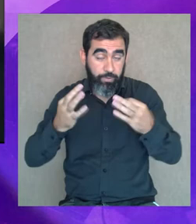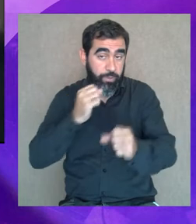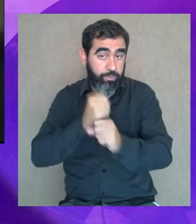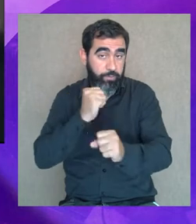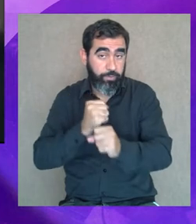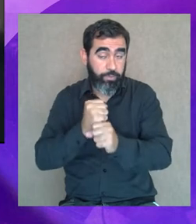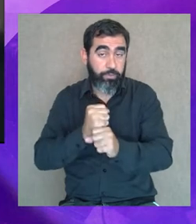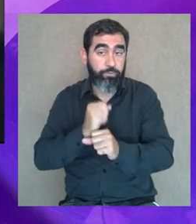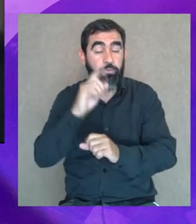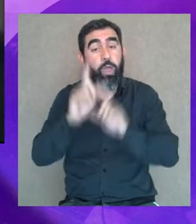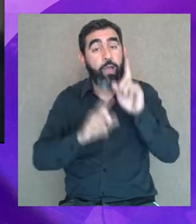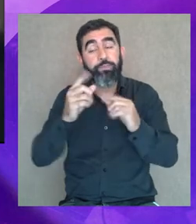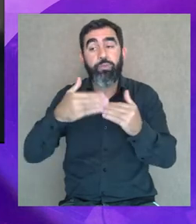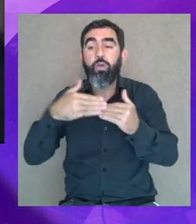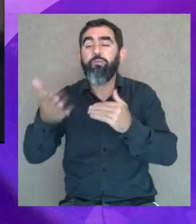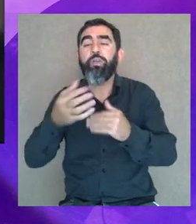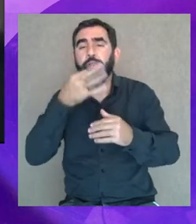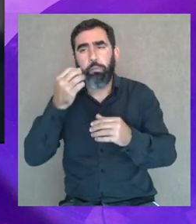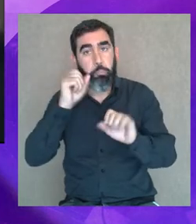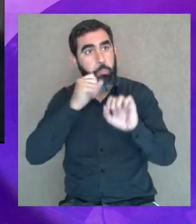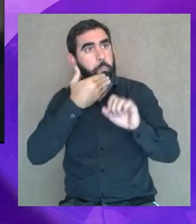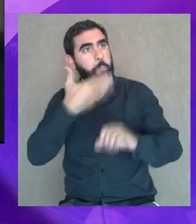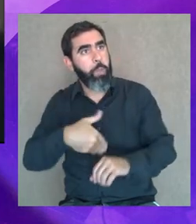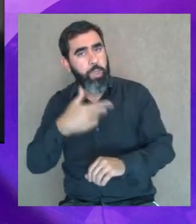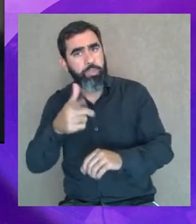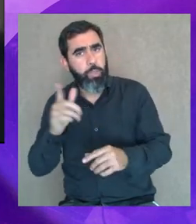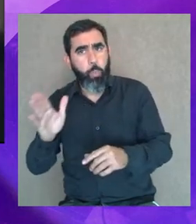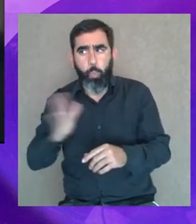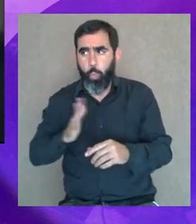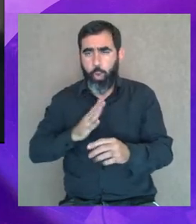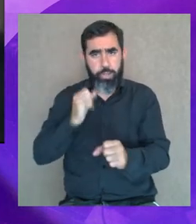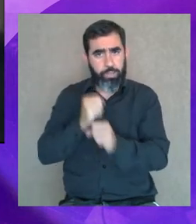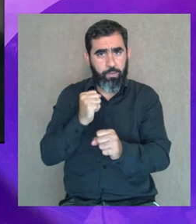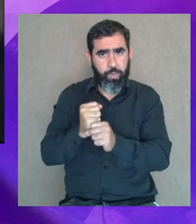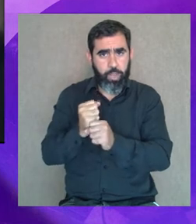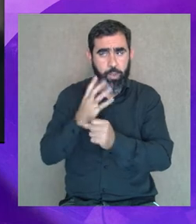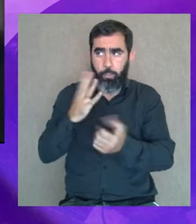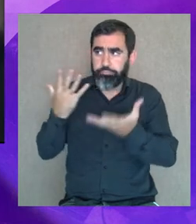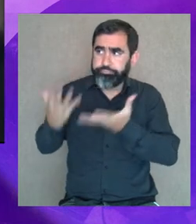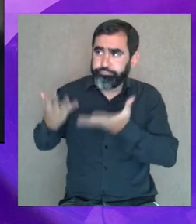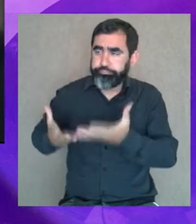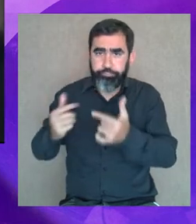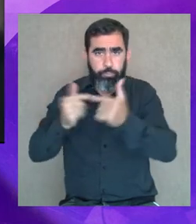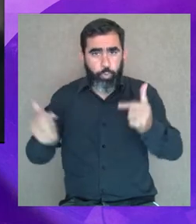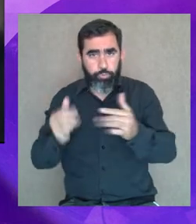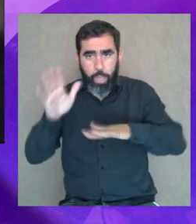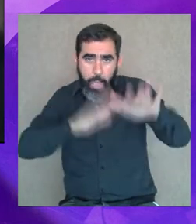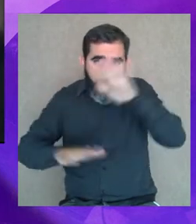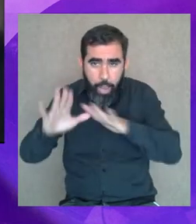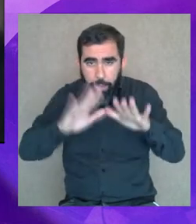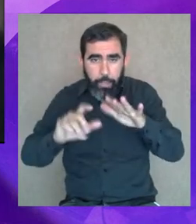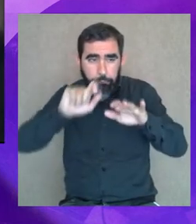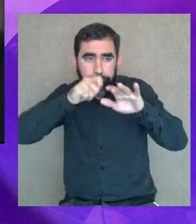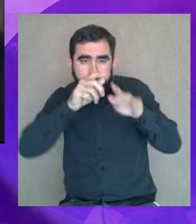del interior stories a mucha atención que vean este mujeres cargando arreglando con